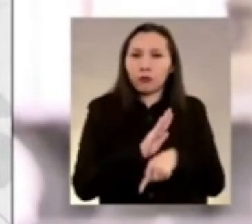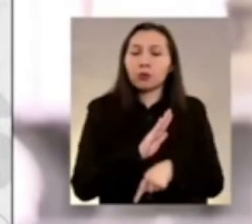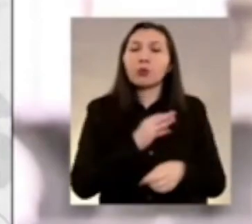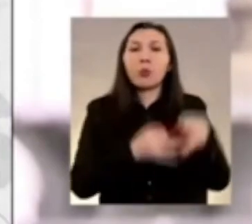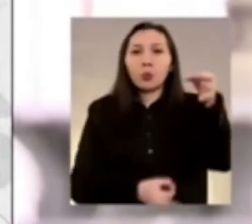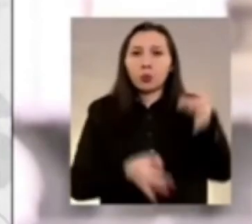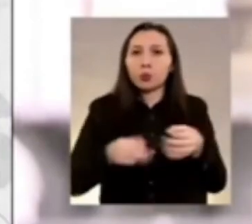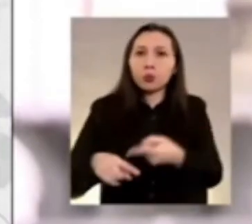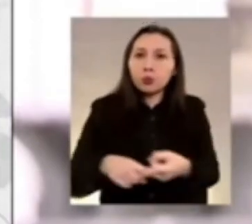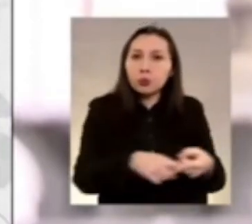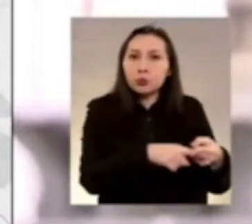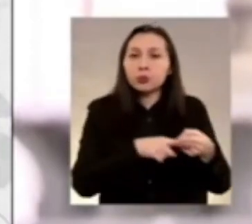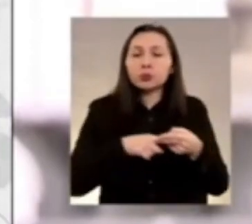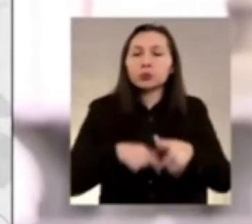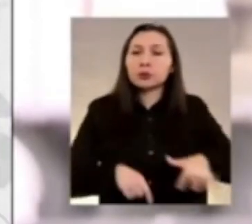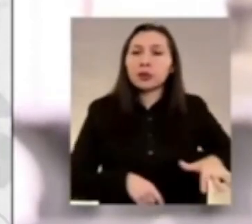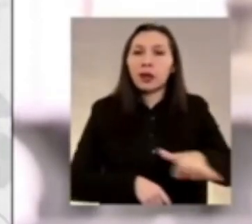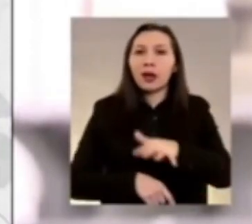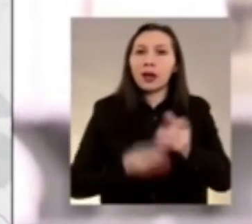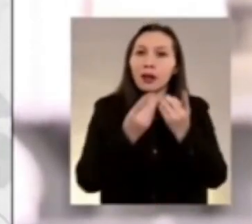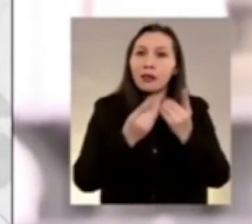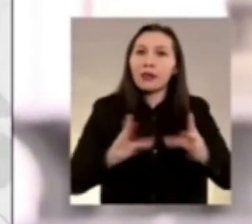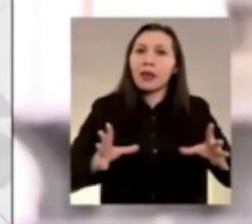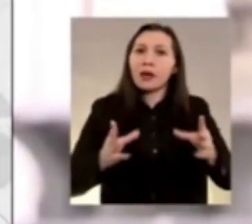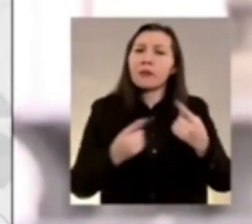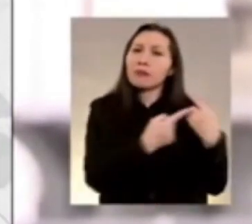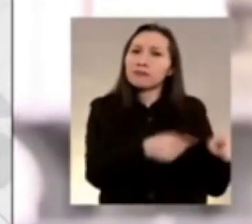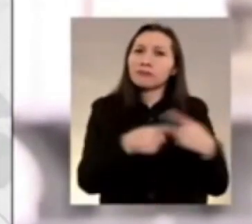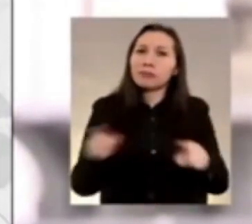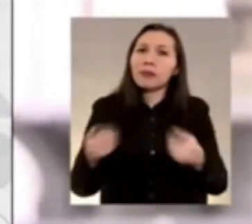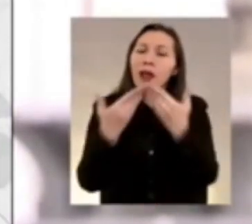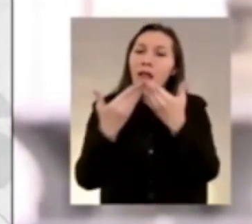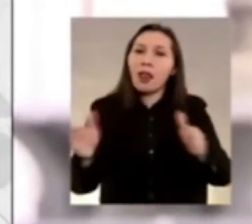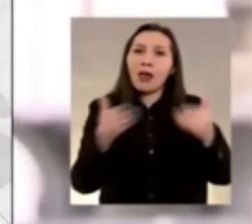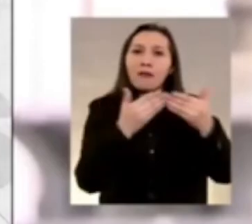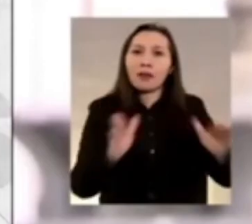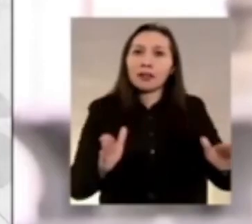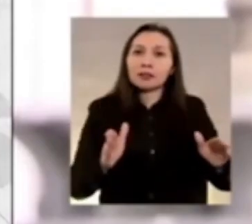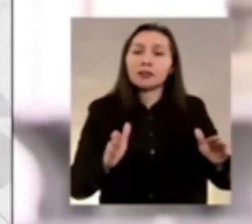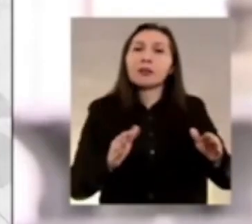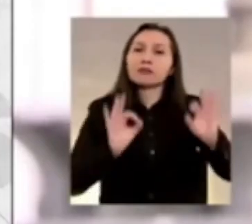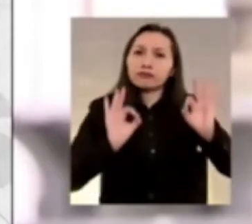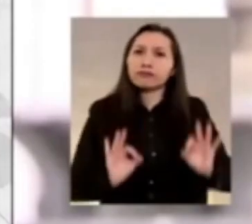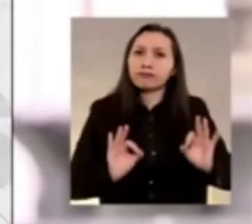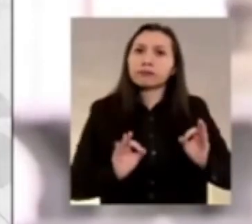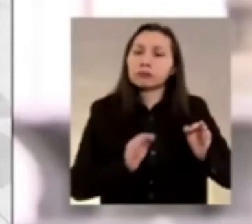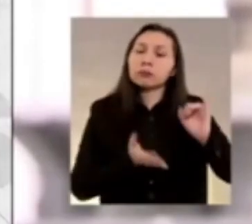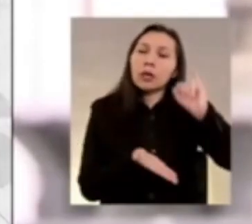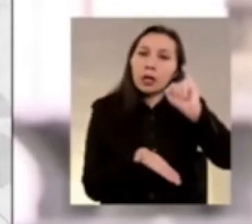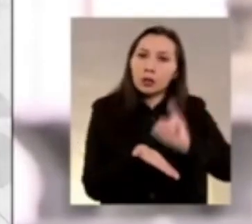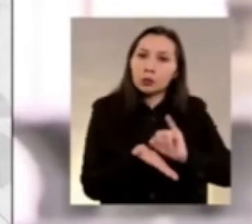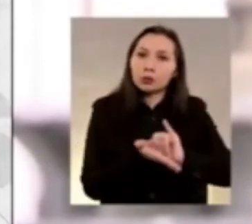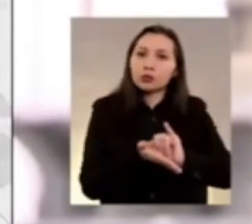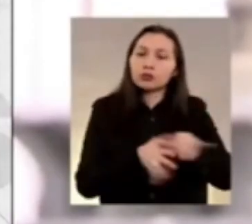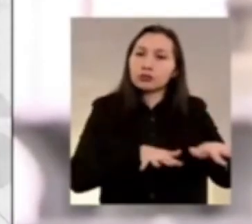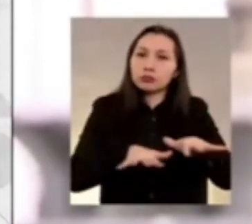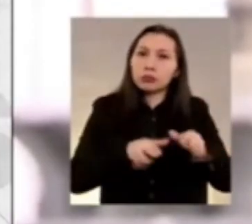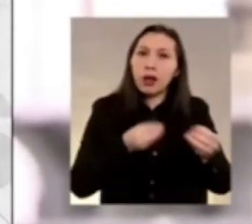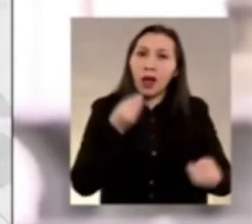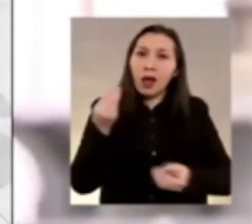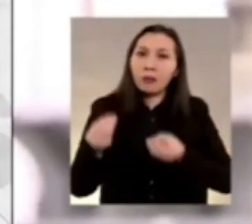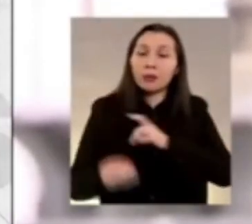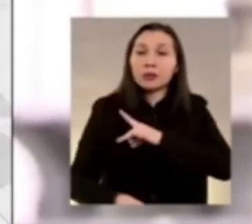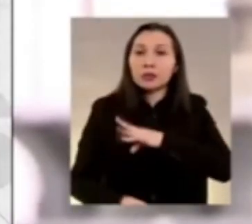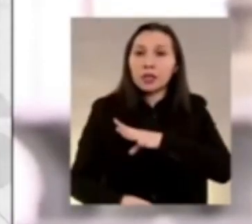de justicia social en democracia, pluralismo y libertad, por las vías institucionales. Lo que sucedió en